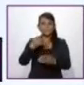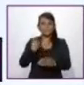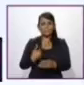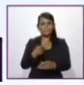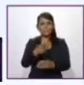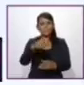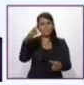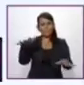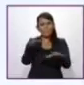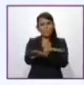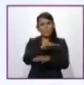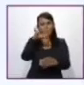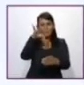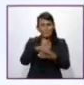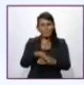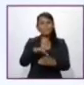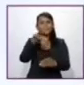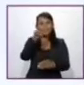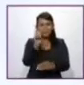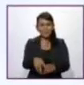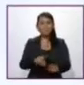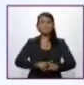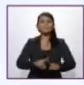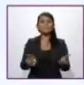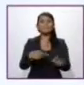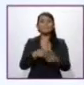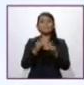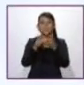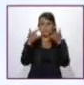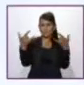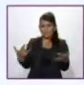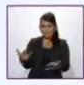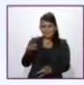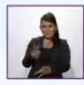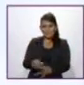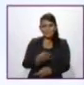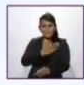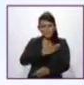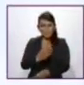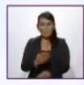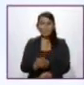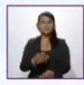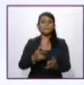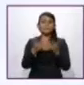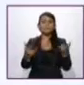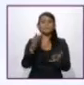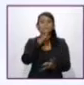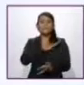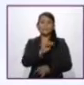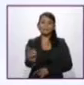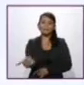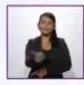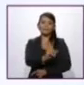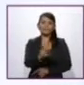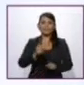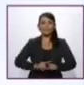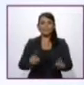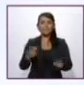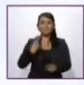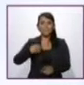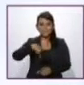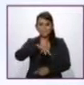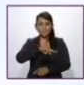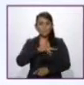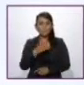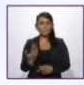cambio diferente, una buena historia, no una mala historia. Y por supuesto decirte que seremos la